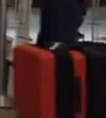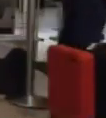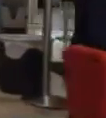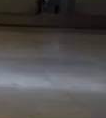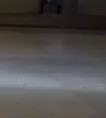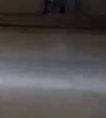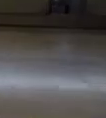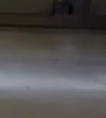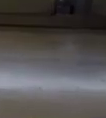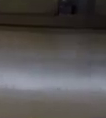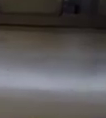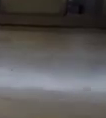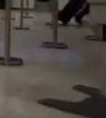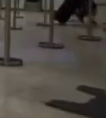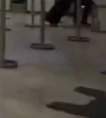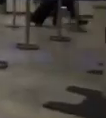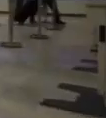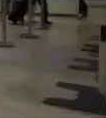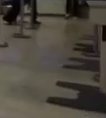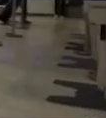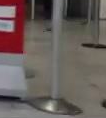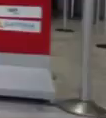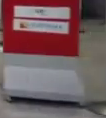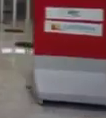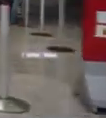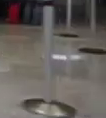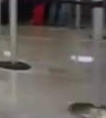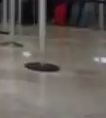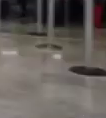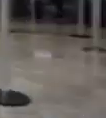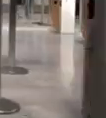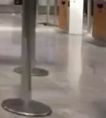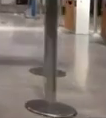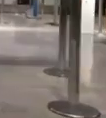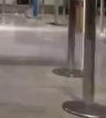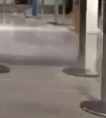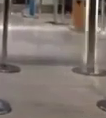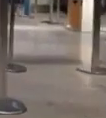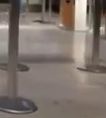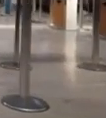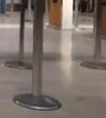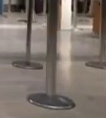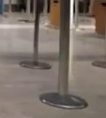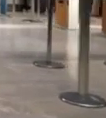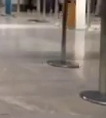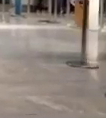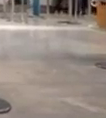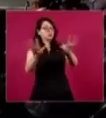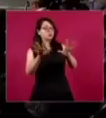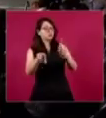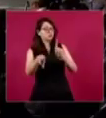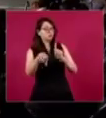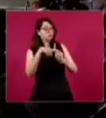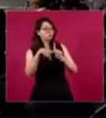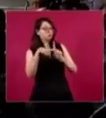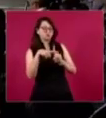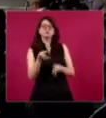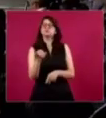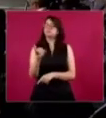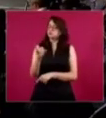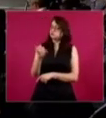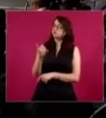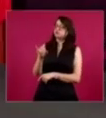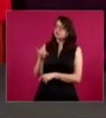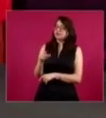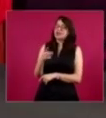de número de peticiones de refugio por parte de ciudadanos mexicanos en territorio canadiense. Sucedió así en